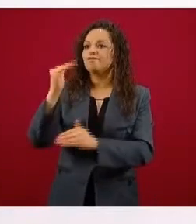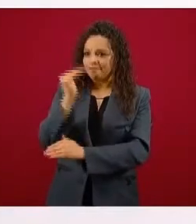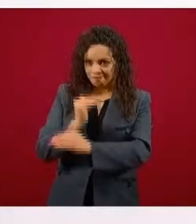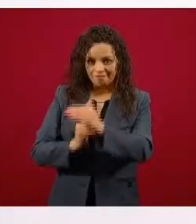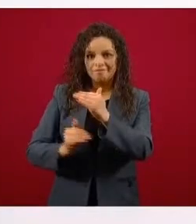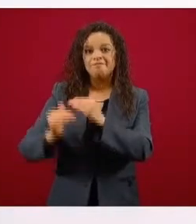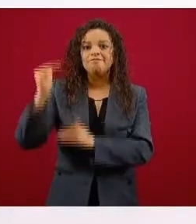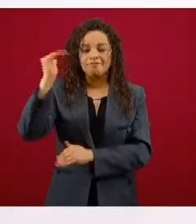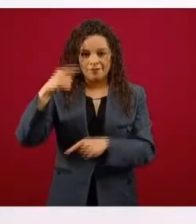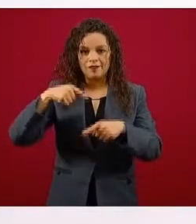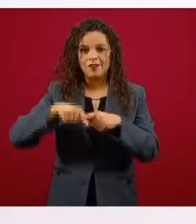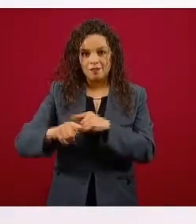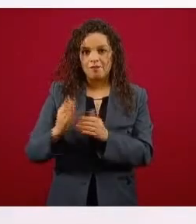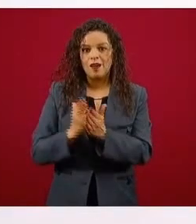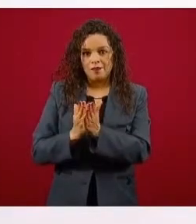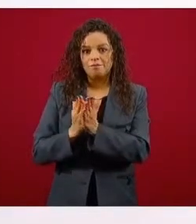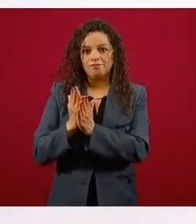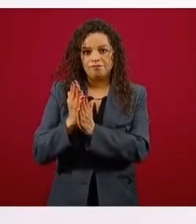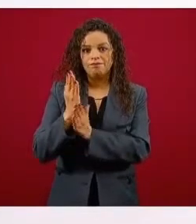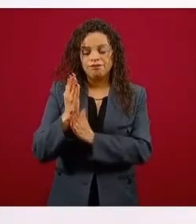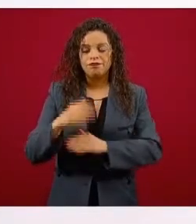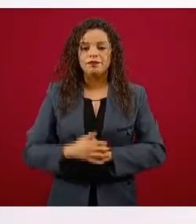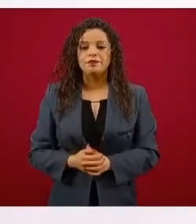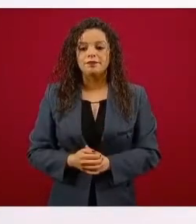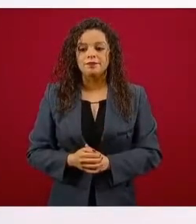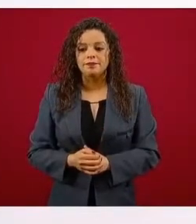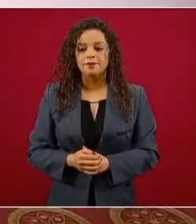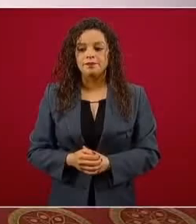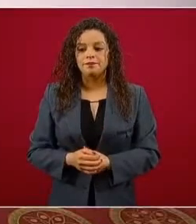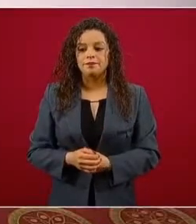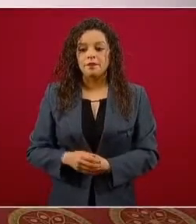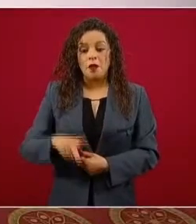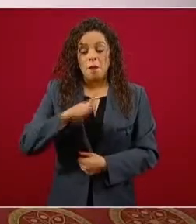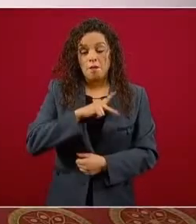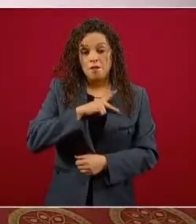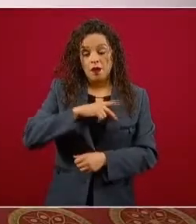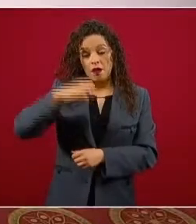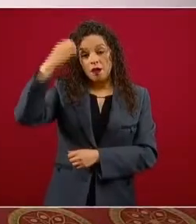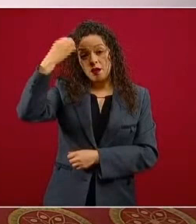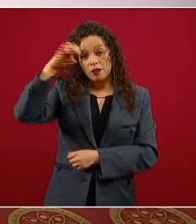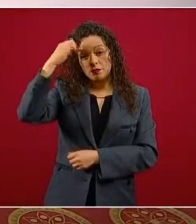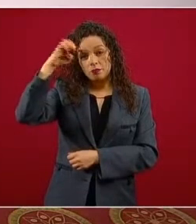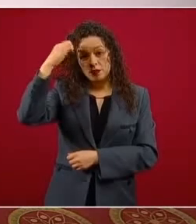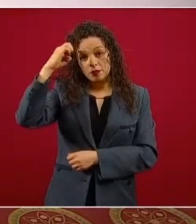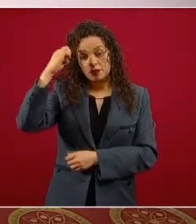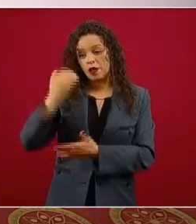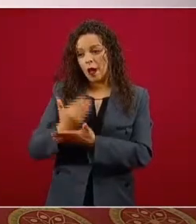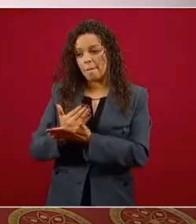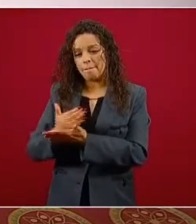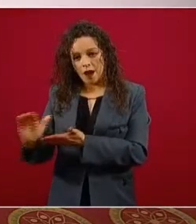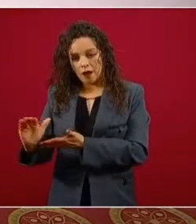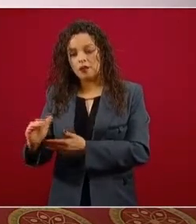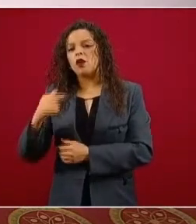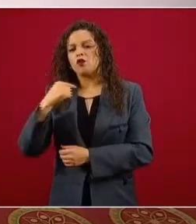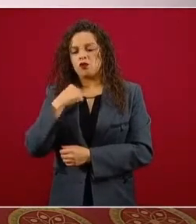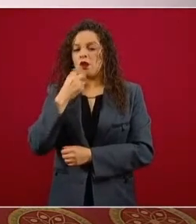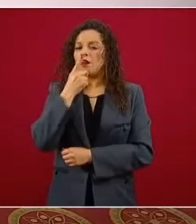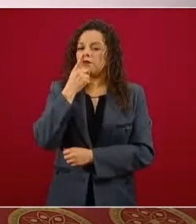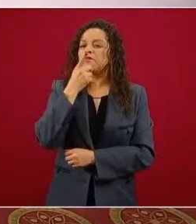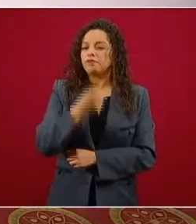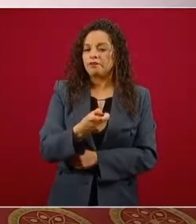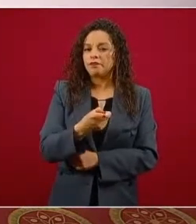Además de la experiencia propia, repito aquí lo que